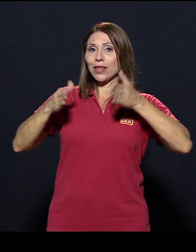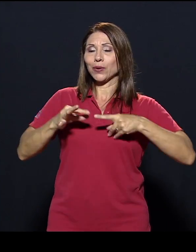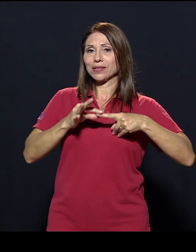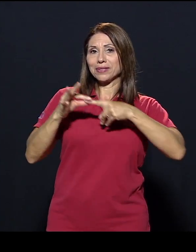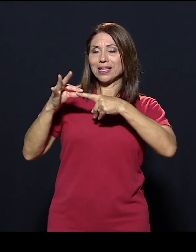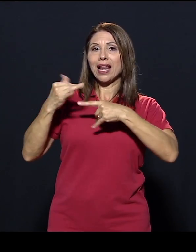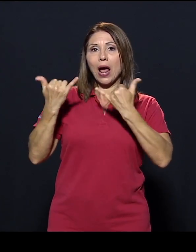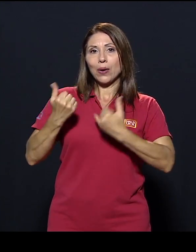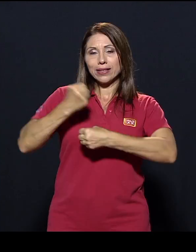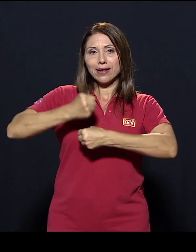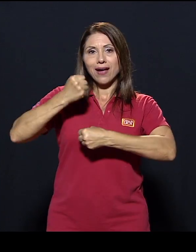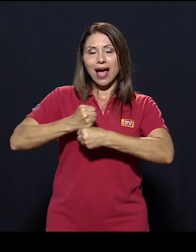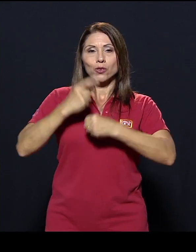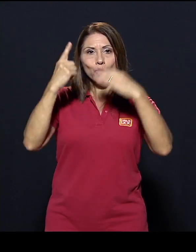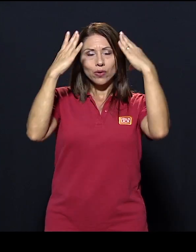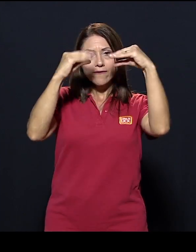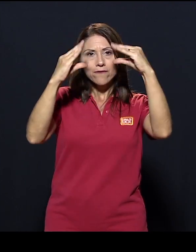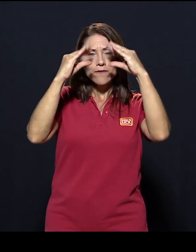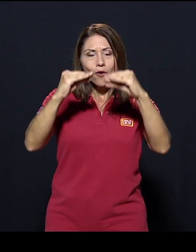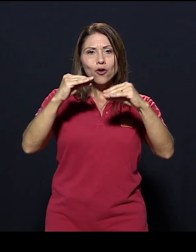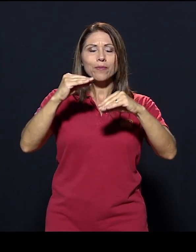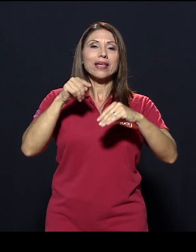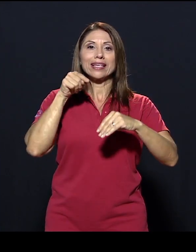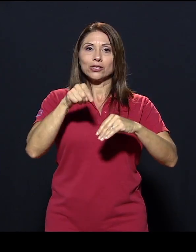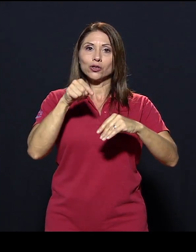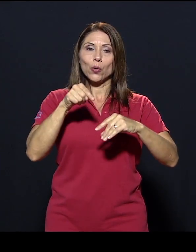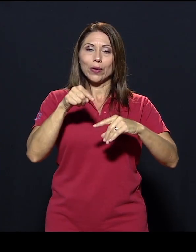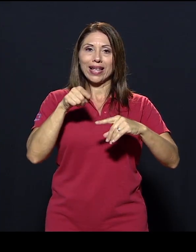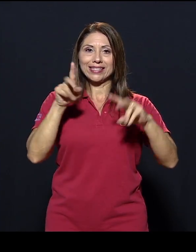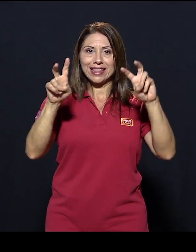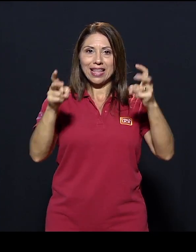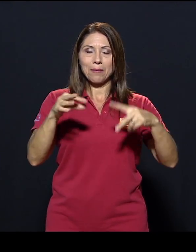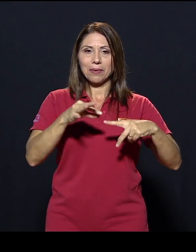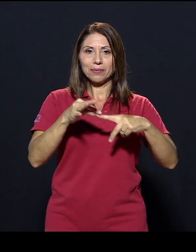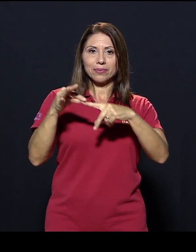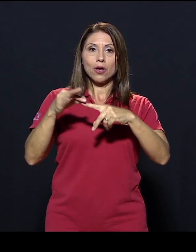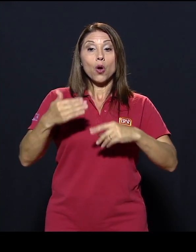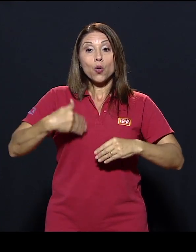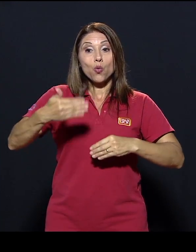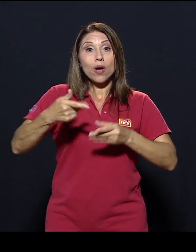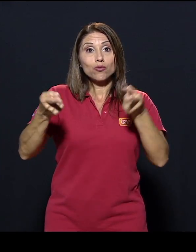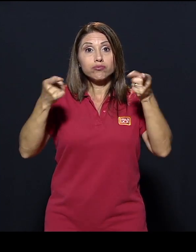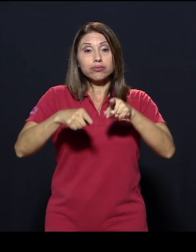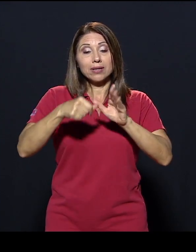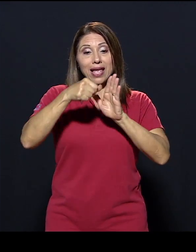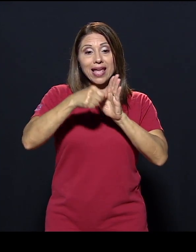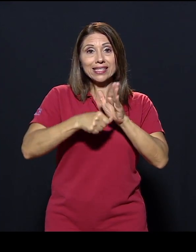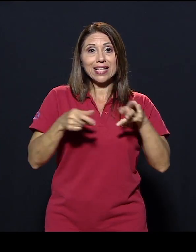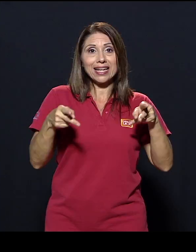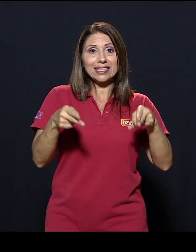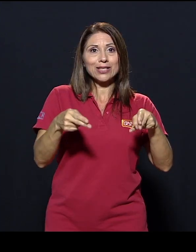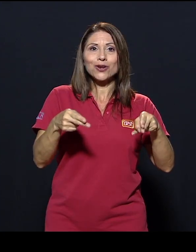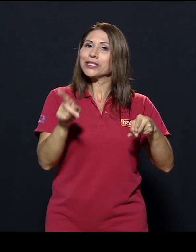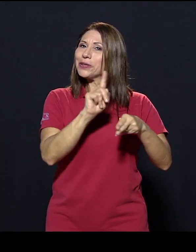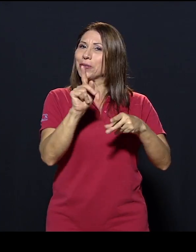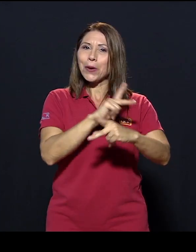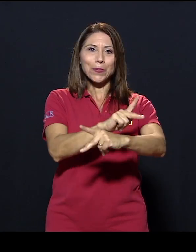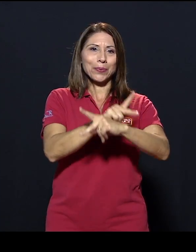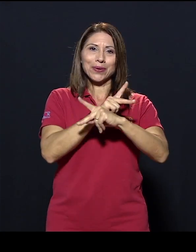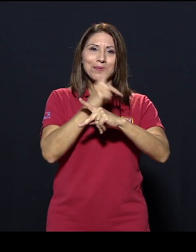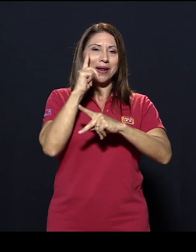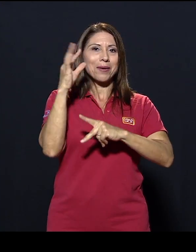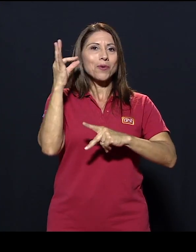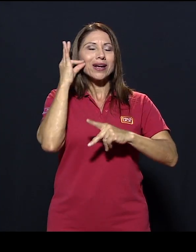como relatora especial estoy trabajando en un informe sobre ese tema, que cuando se dan las esterilizaciones, al contrario de ser